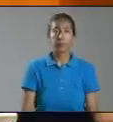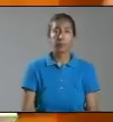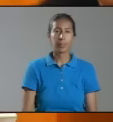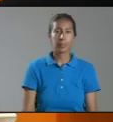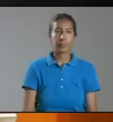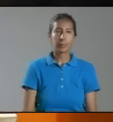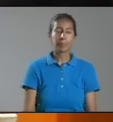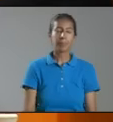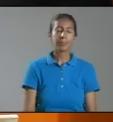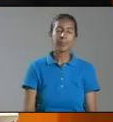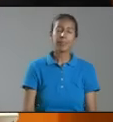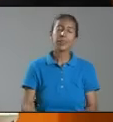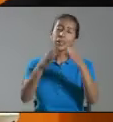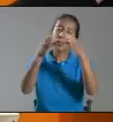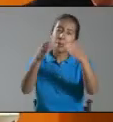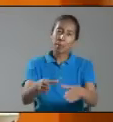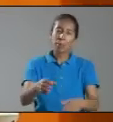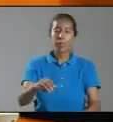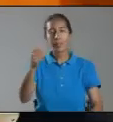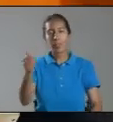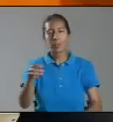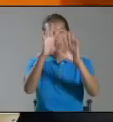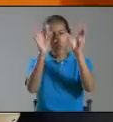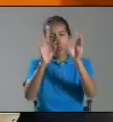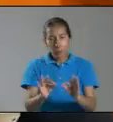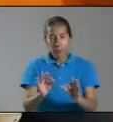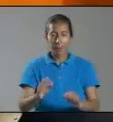Hacerlo de otra manera, pues.